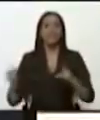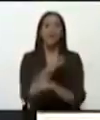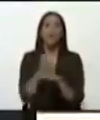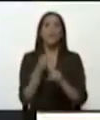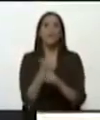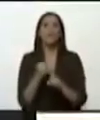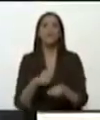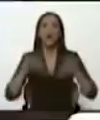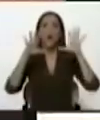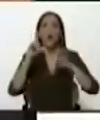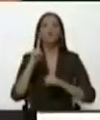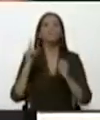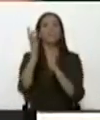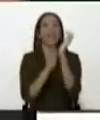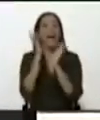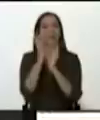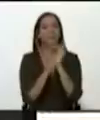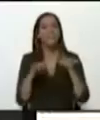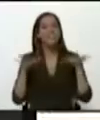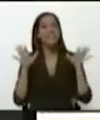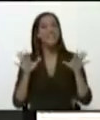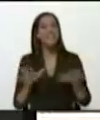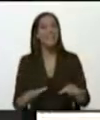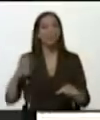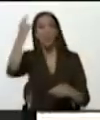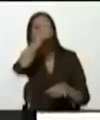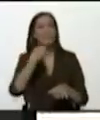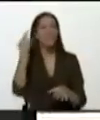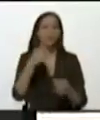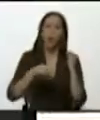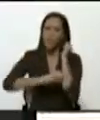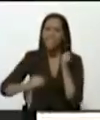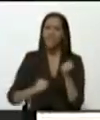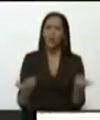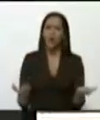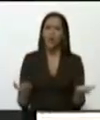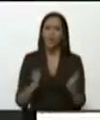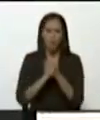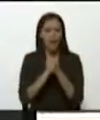de abril en cámara lenta para verle la cara a todos los traidores, compadre.